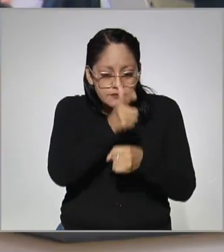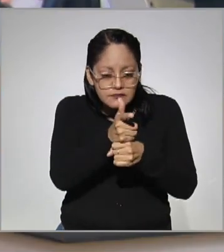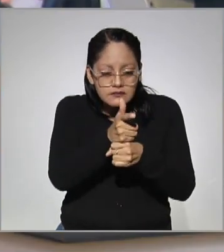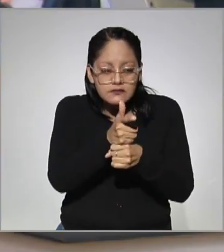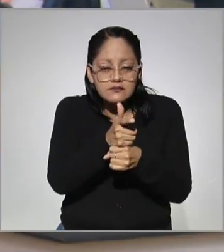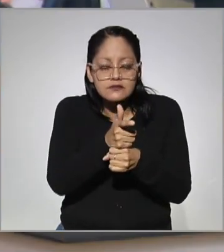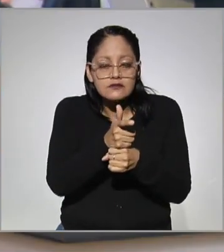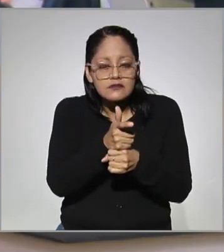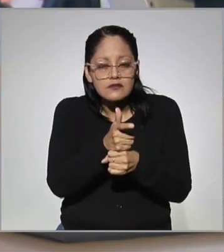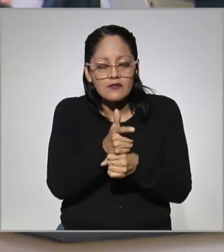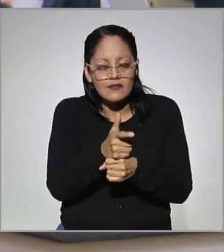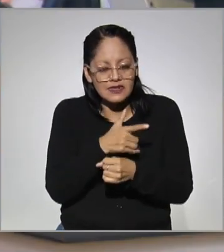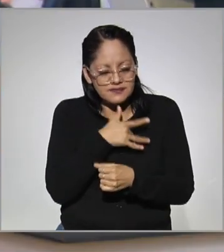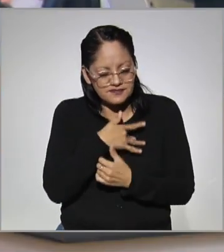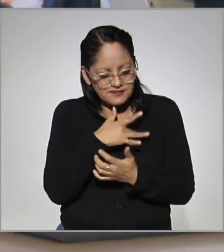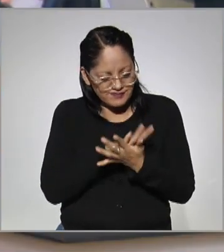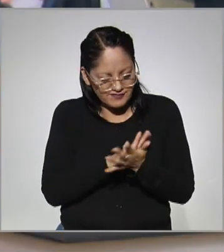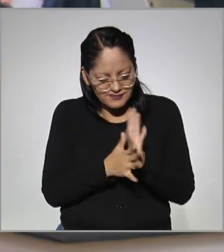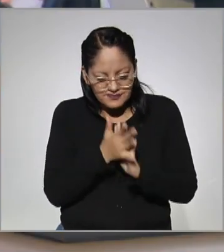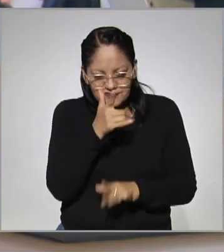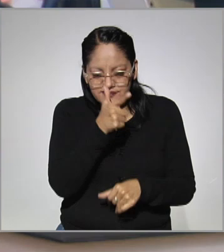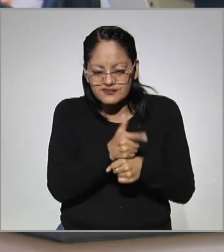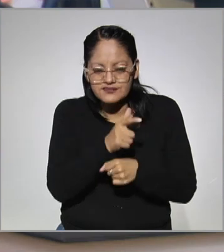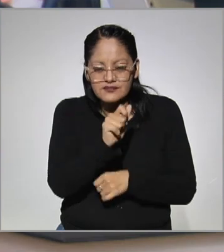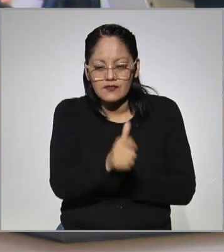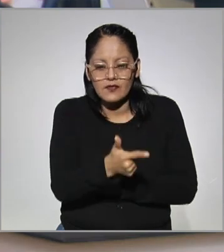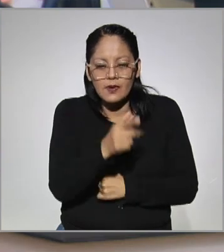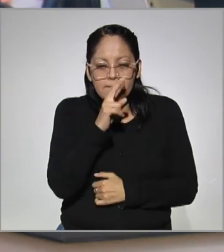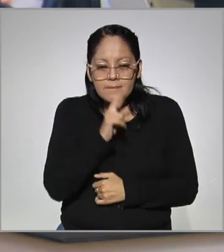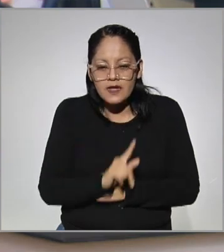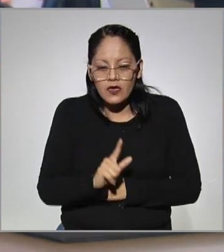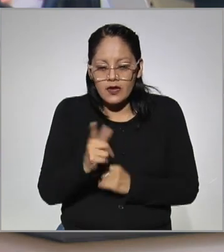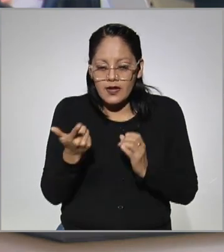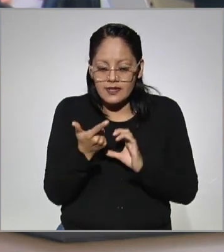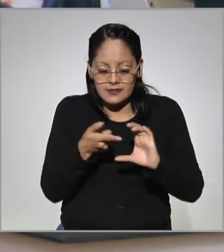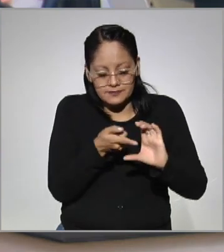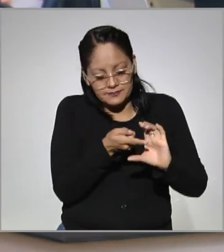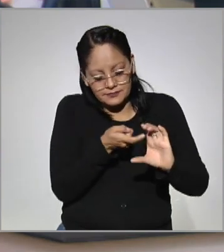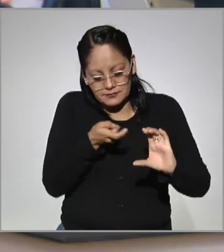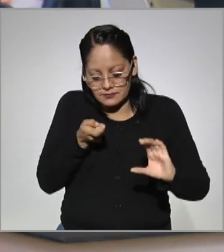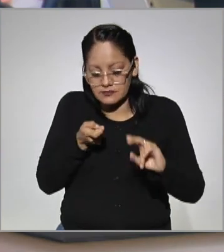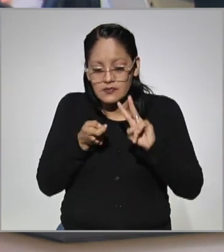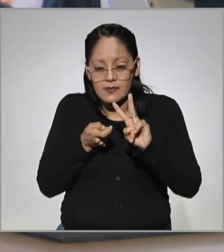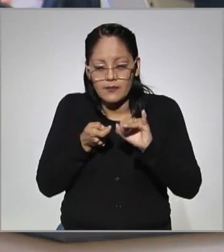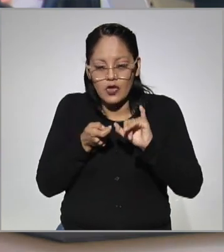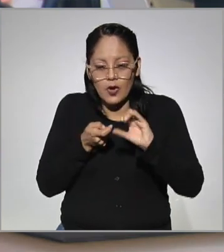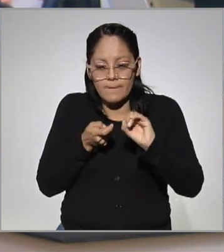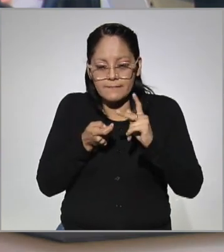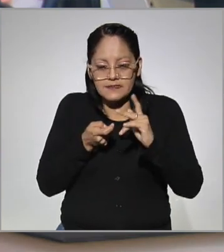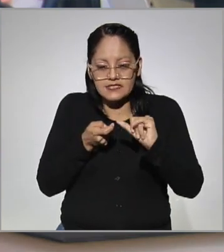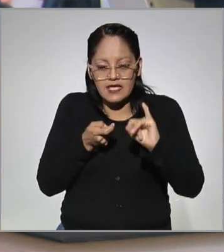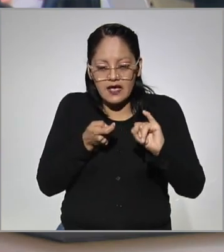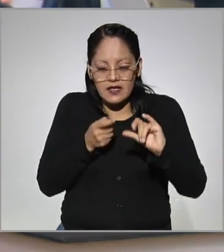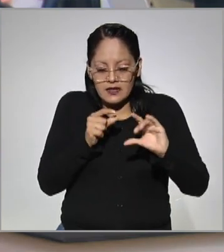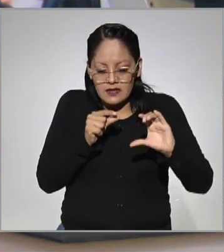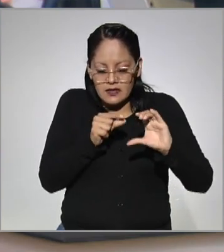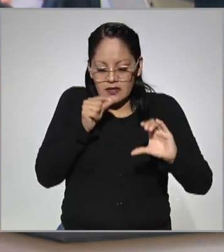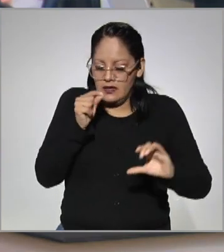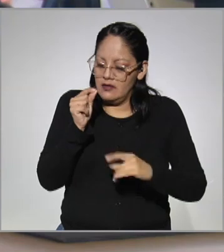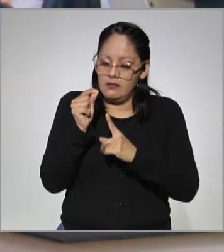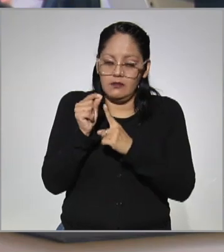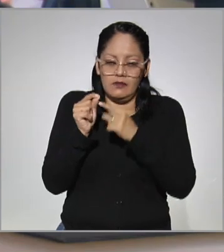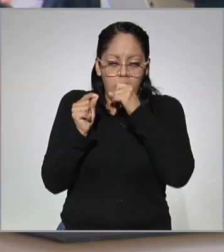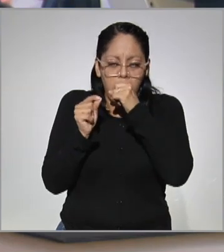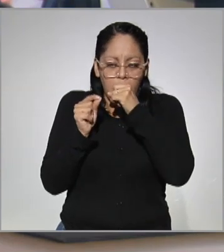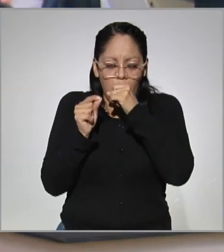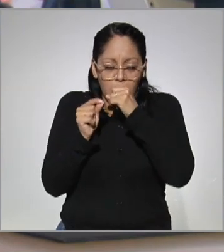lesión sospechosa, lo adecuado es tomar una biopsia, que significa tomar un pellizquito con una pinza especial.